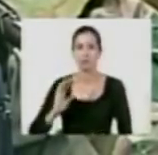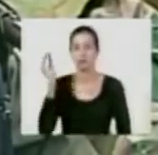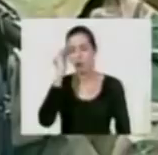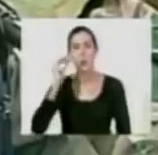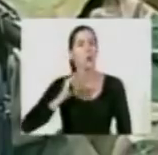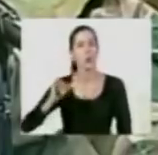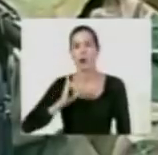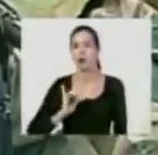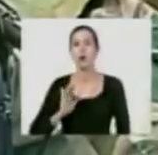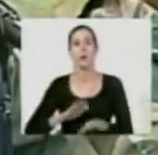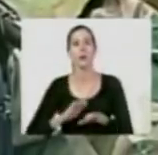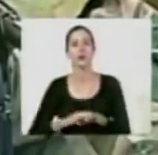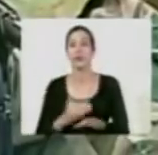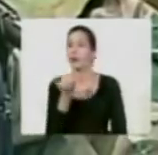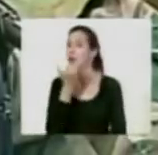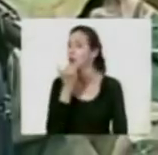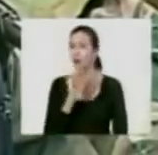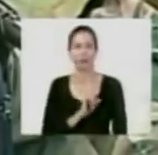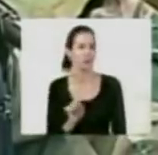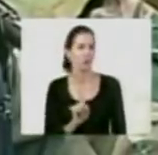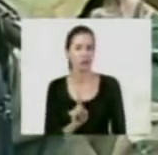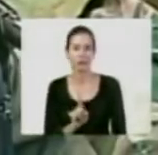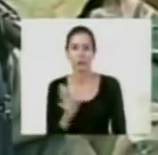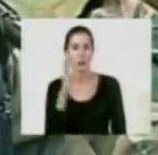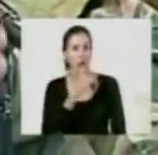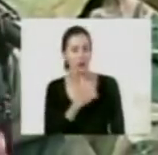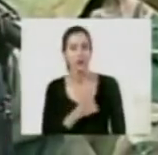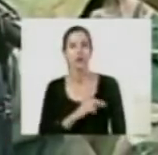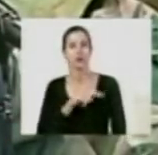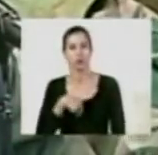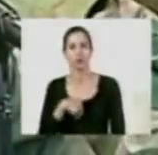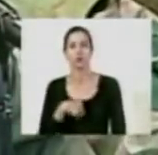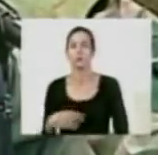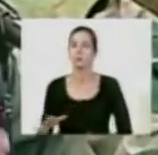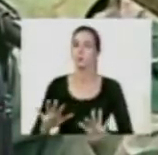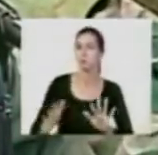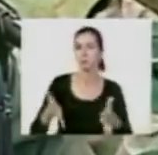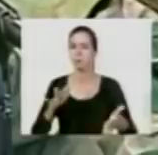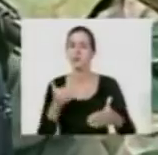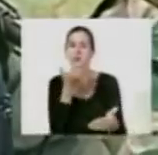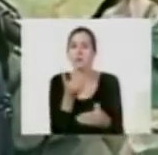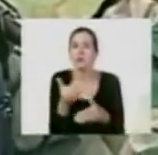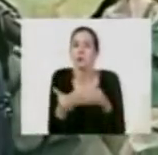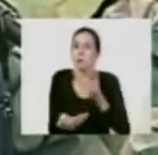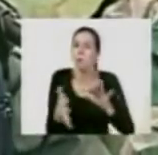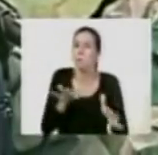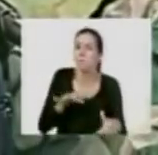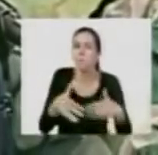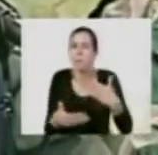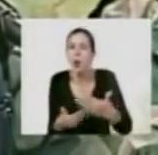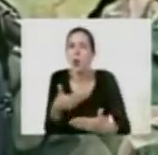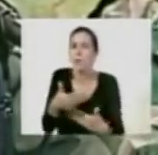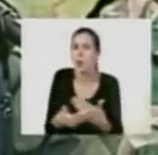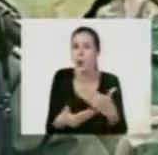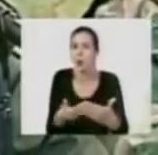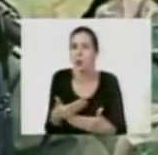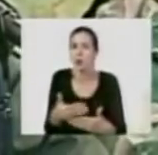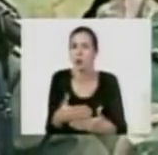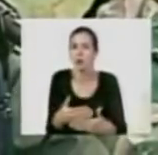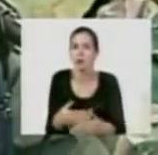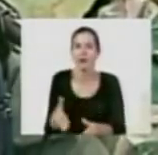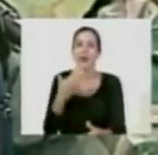apreciación porque no se equivoca en lo absoluto. Hemos venido, sí, aproximándonos poco a poco, bajo la doctrina que nos dejó el comandante